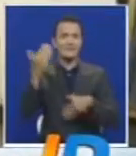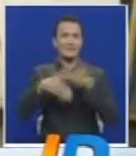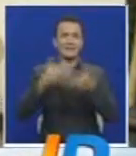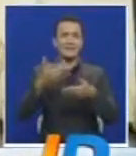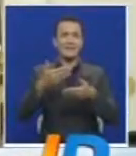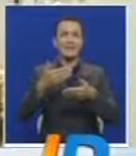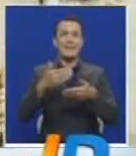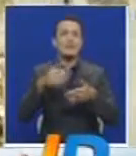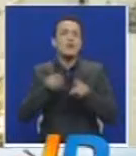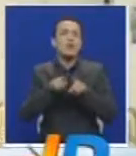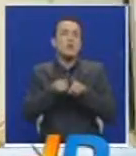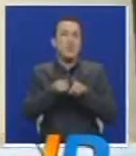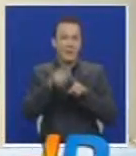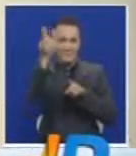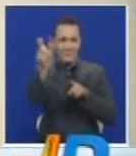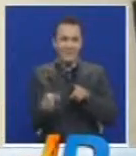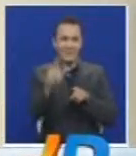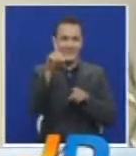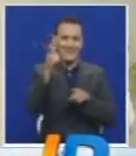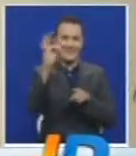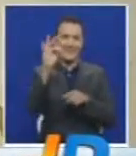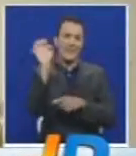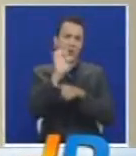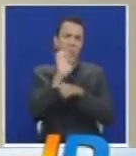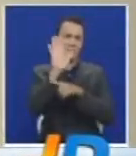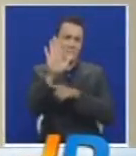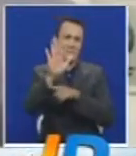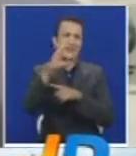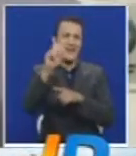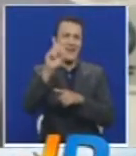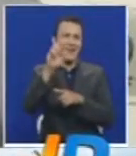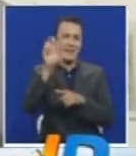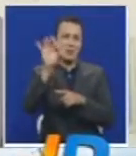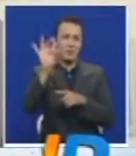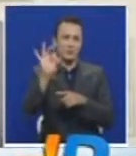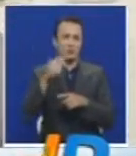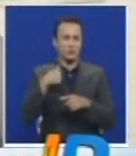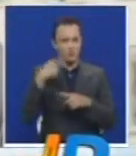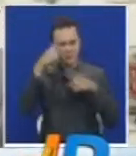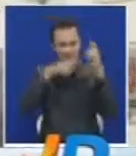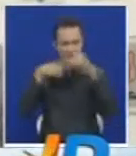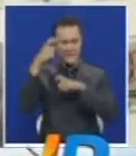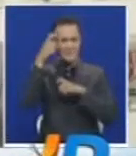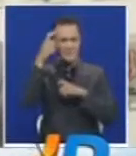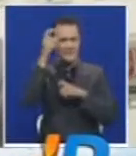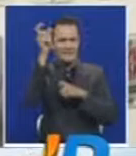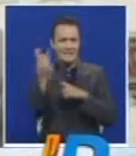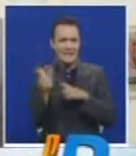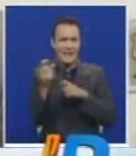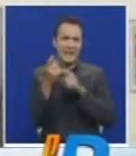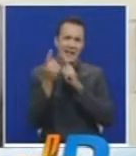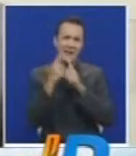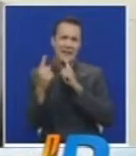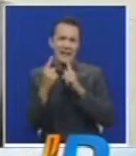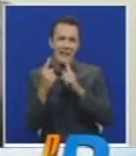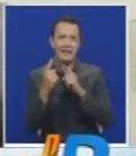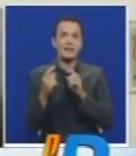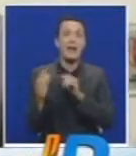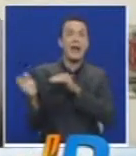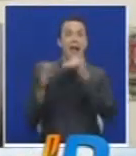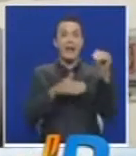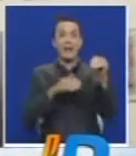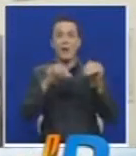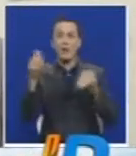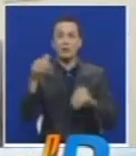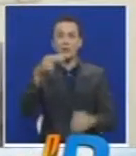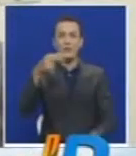un técnico ecuatoriano, Carlos Sevilla, y yo me puse a pensar, a analizar, conversé con Hernán Darío Gómez.